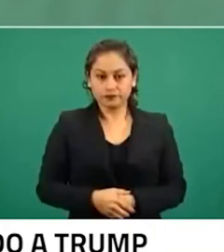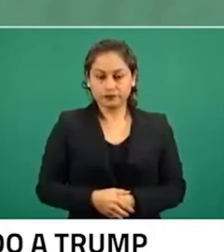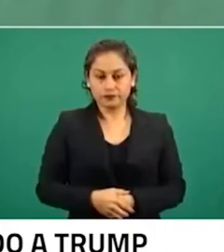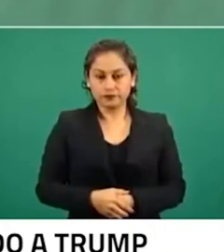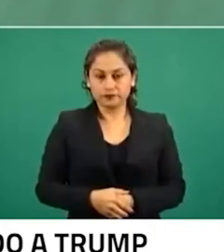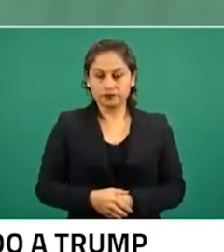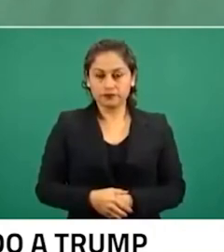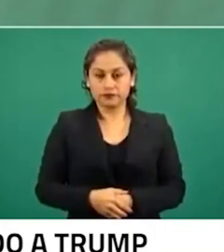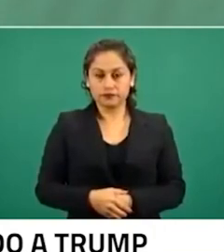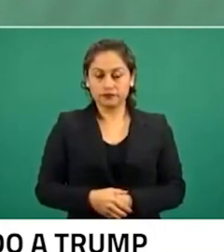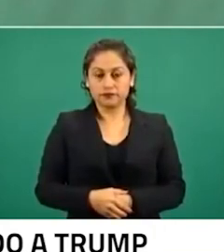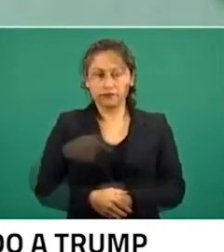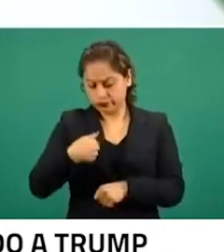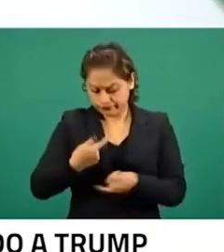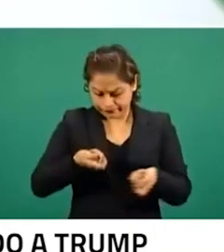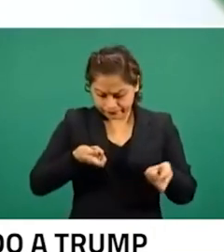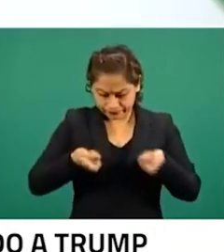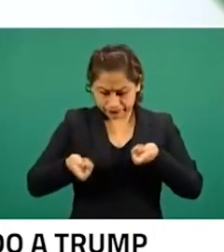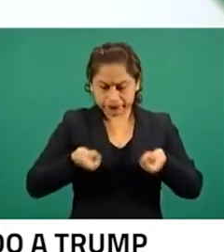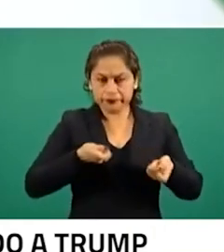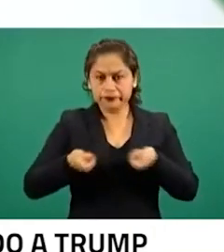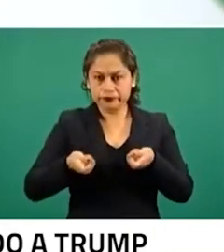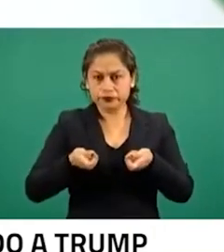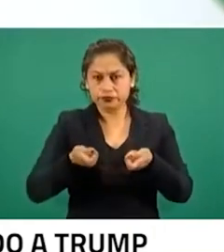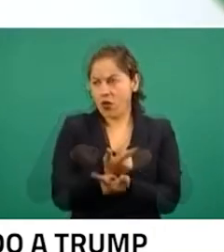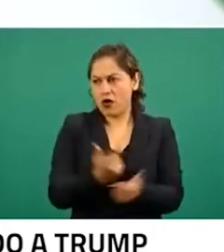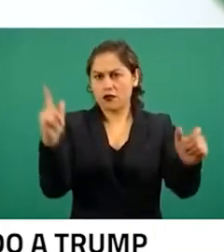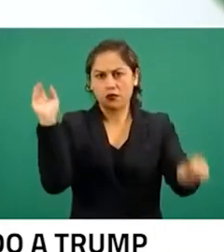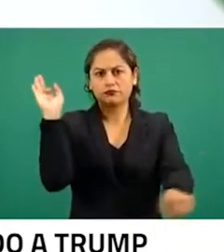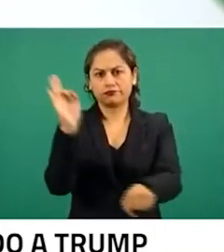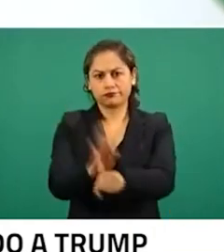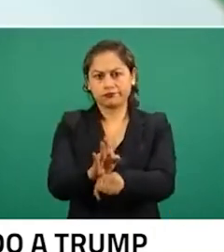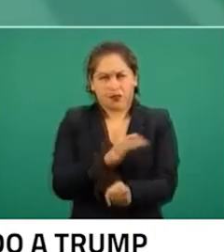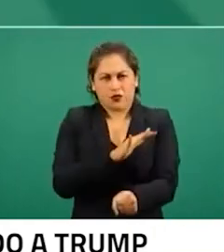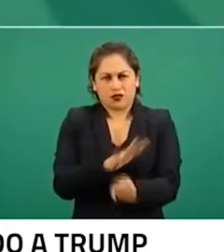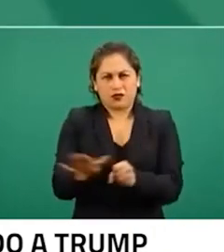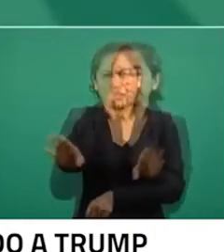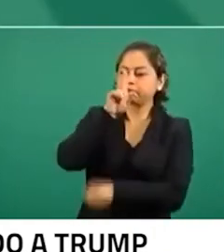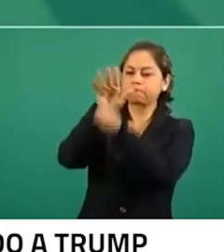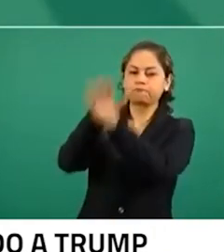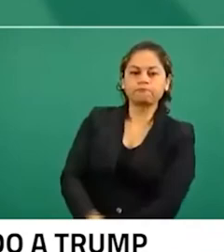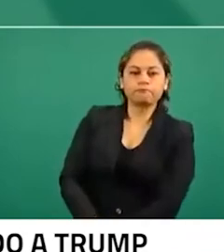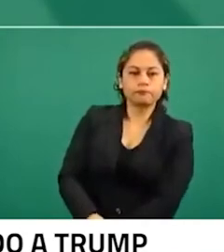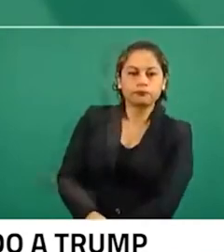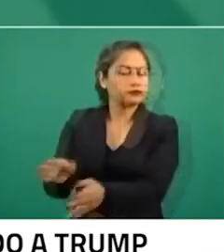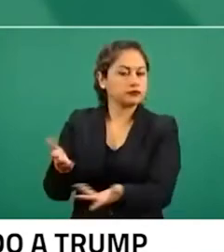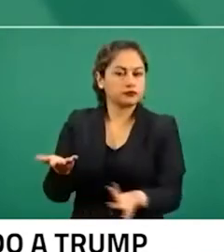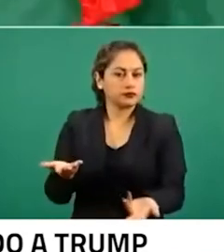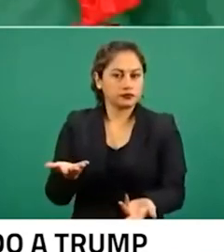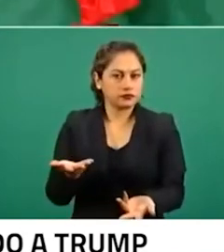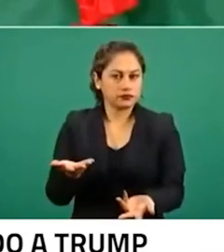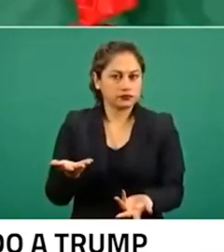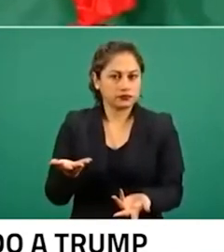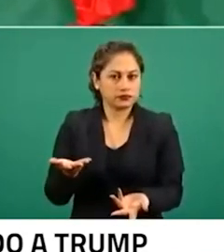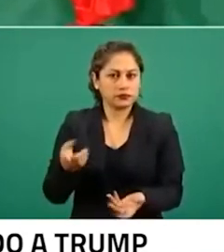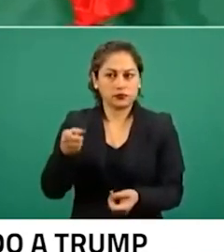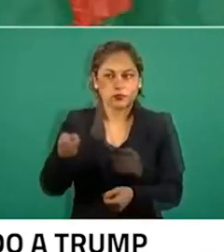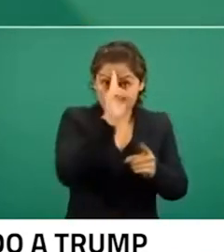No, acepto eso. ¿Cómo es eso de que te censuro y ya no puedes